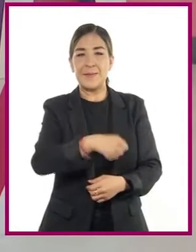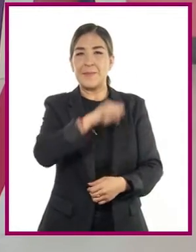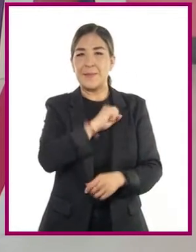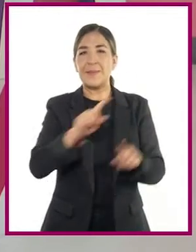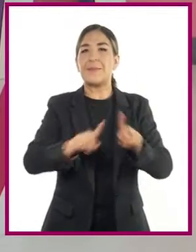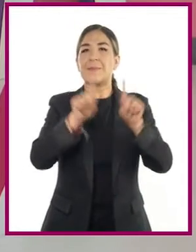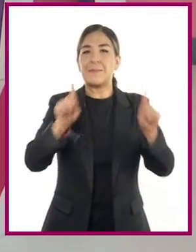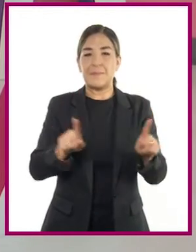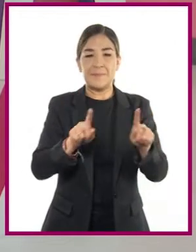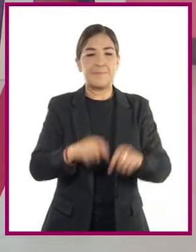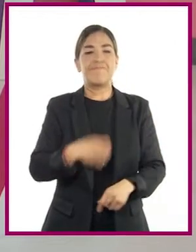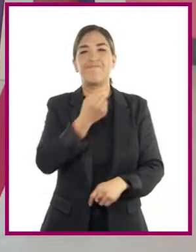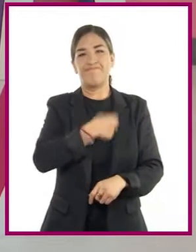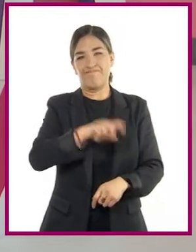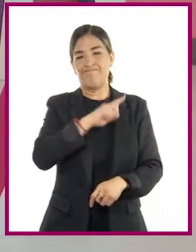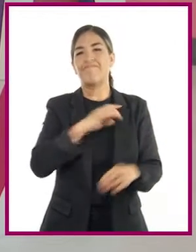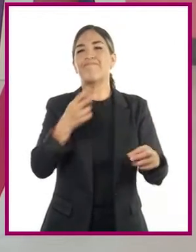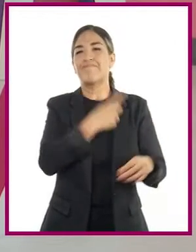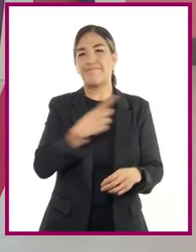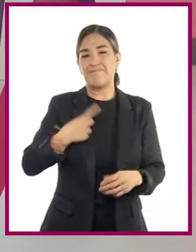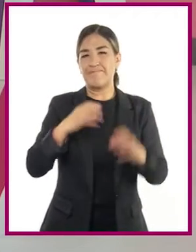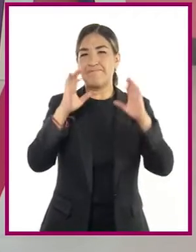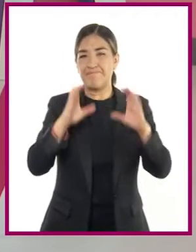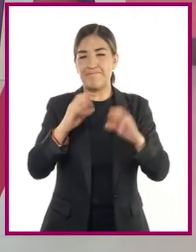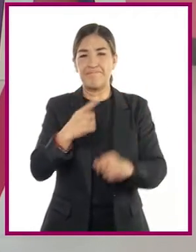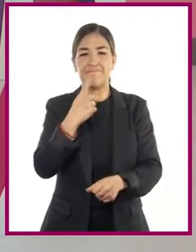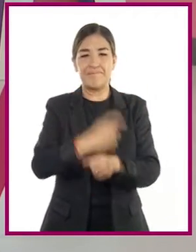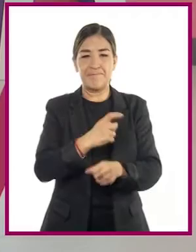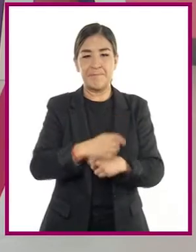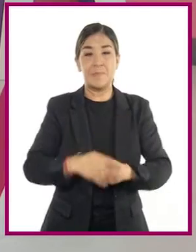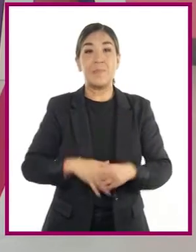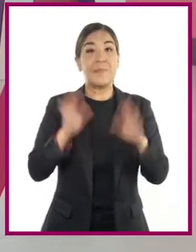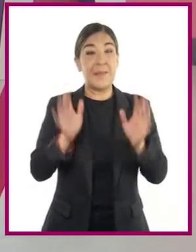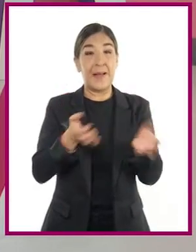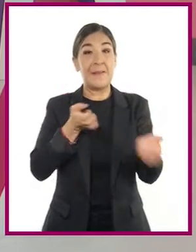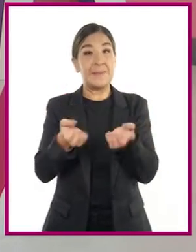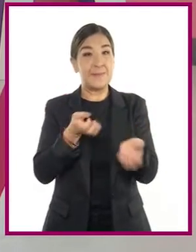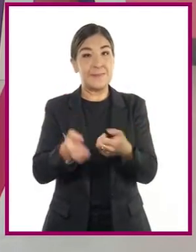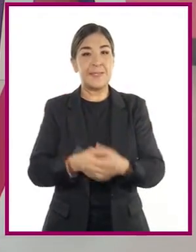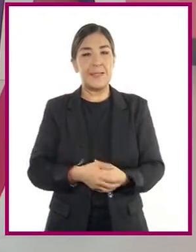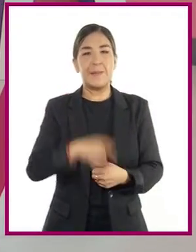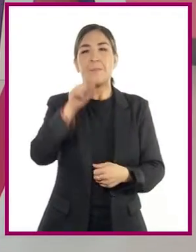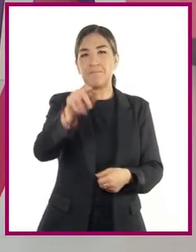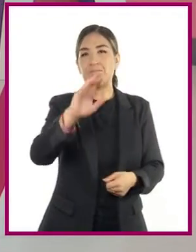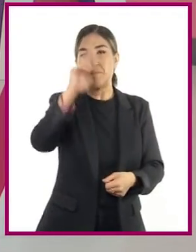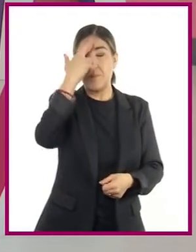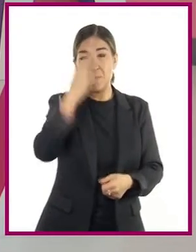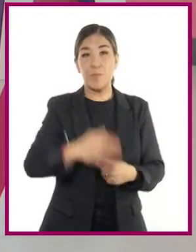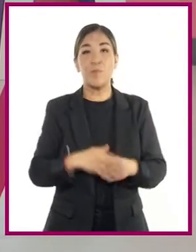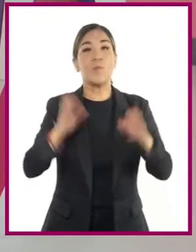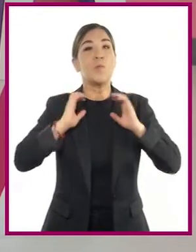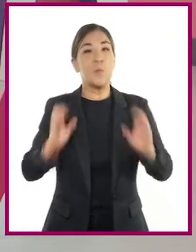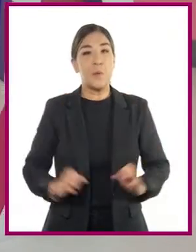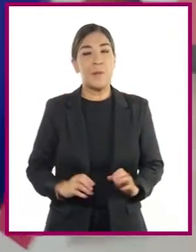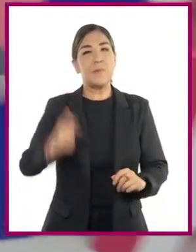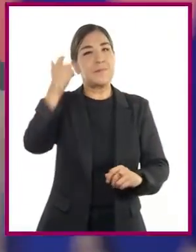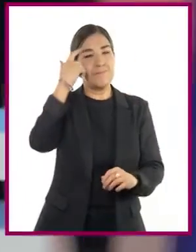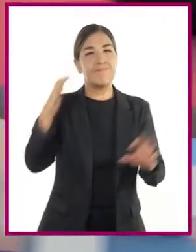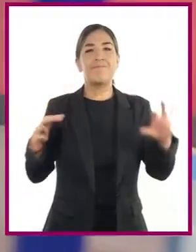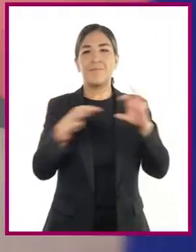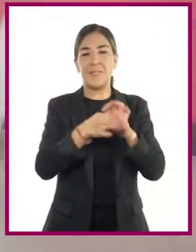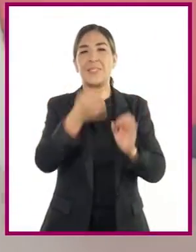distancia. La salud es lo primero. Además, ¿ya hicieron algo de ejercicio? Recuerden que mente sana en cuerpo sano.